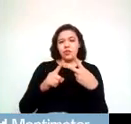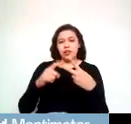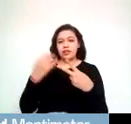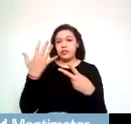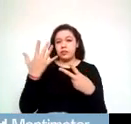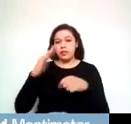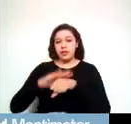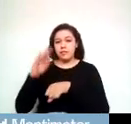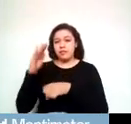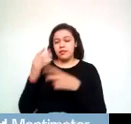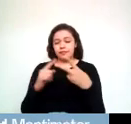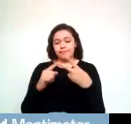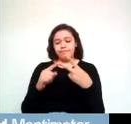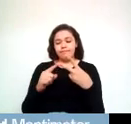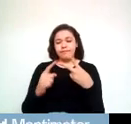colaboradores.